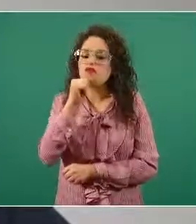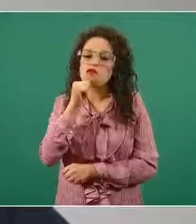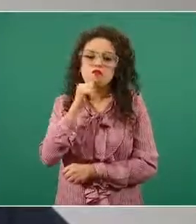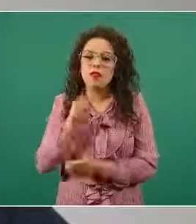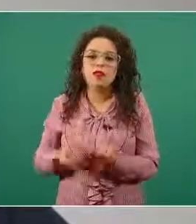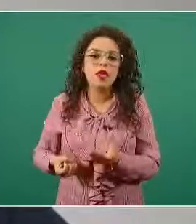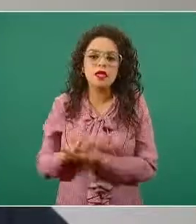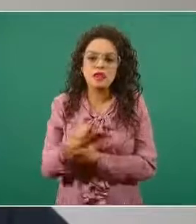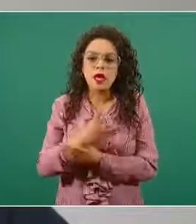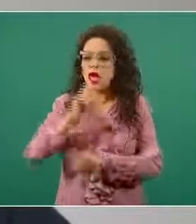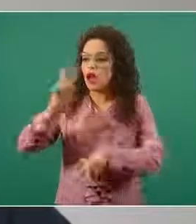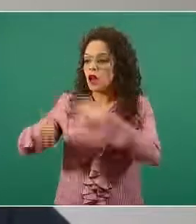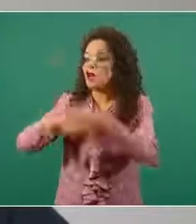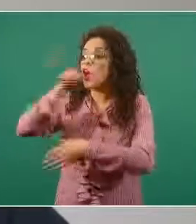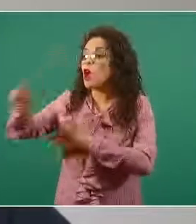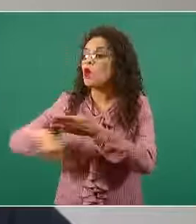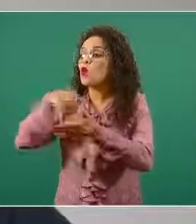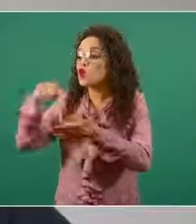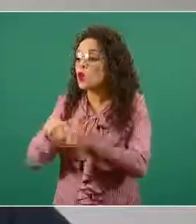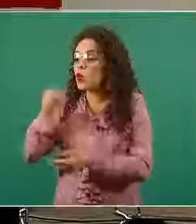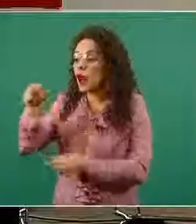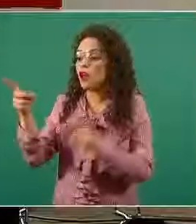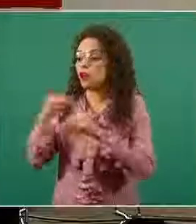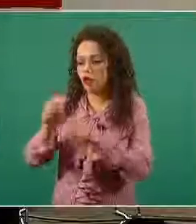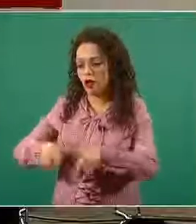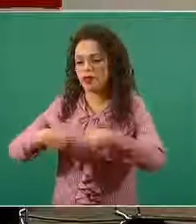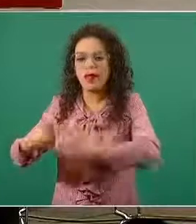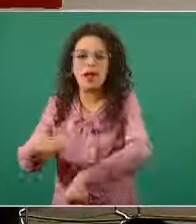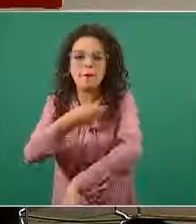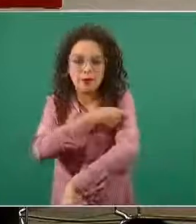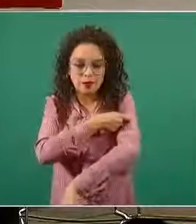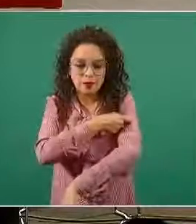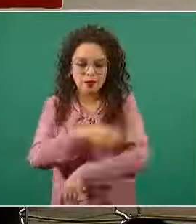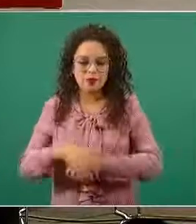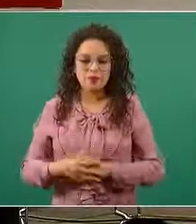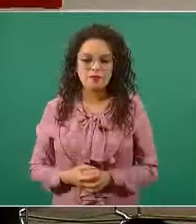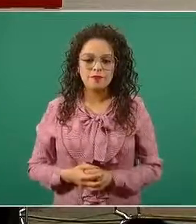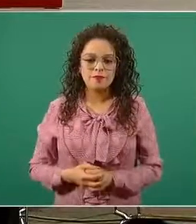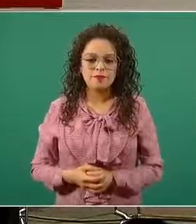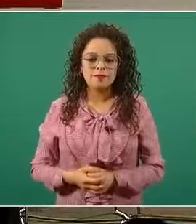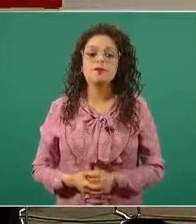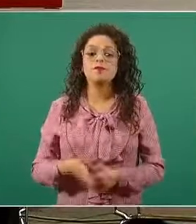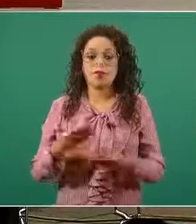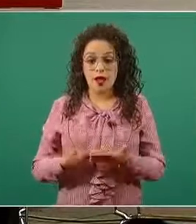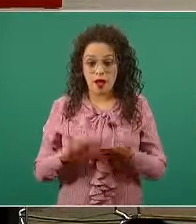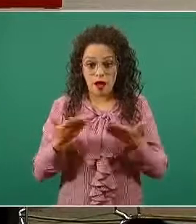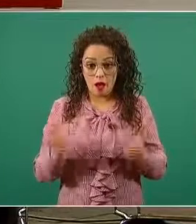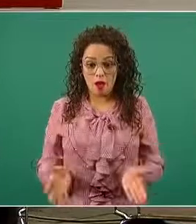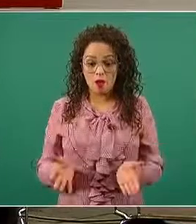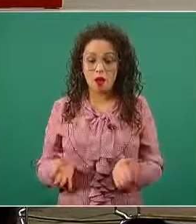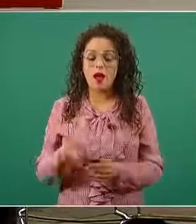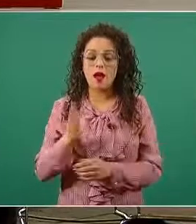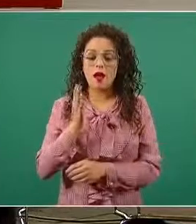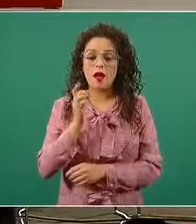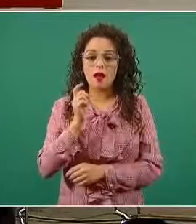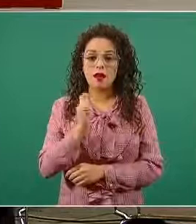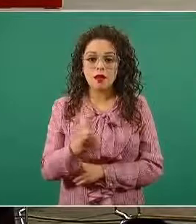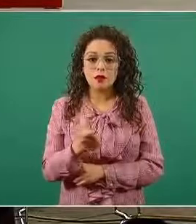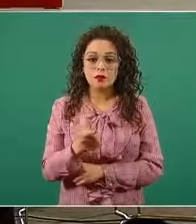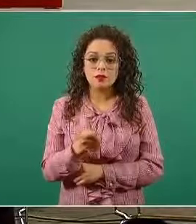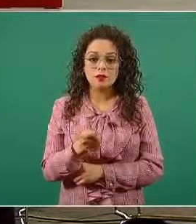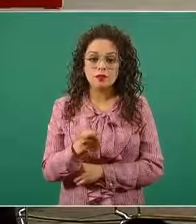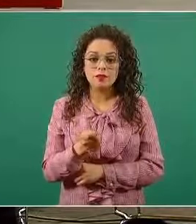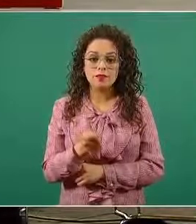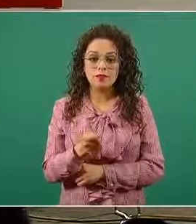acudir al punto de vacunación. Entonces implementaron ya o están en la fase en donde pueden obviamente dar